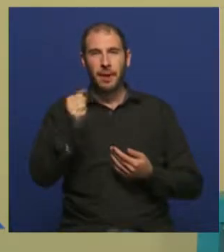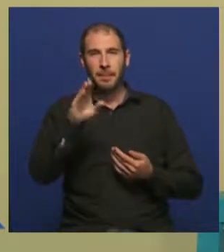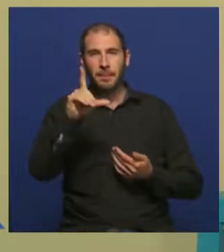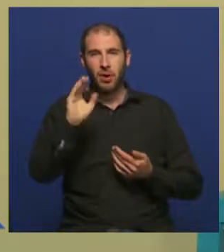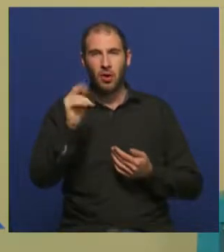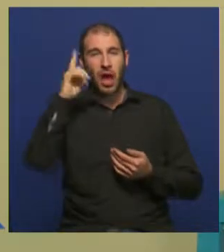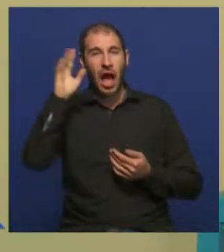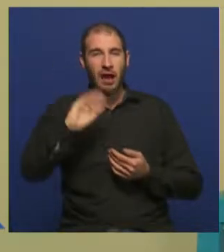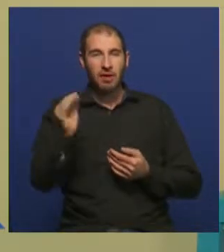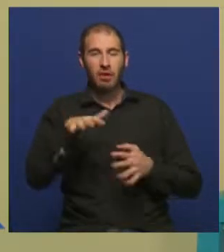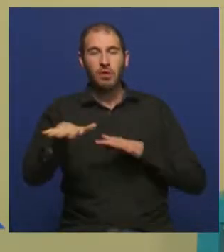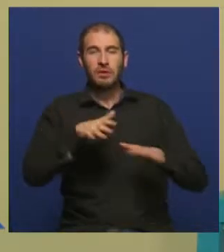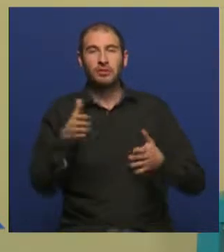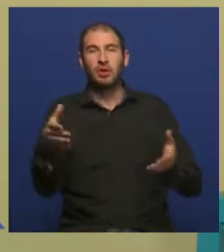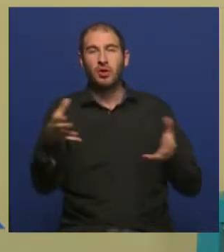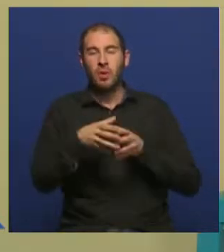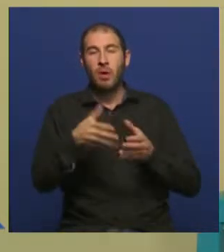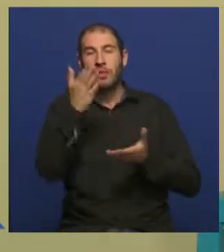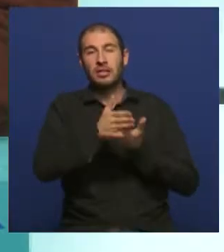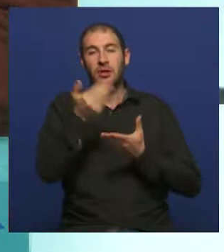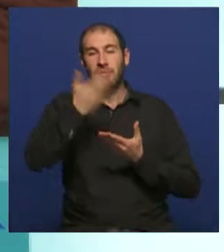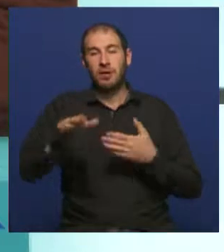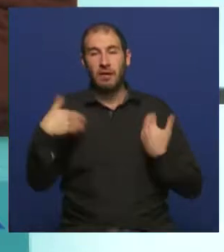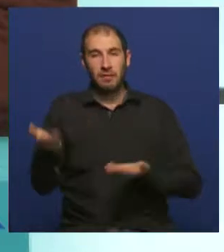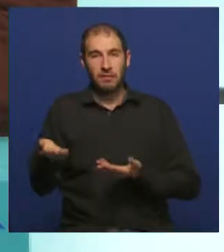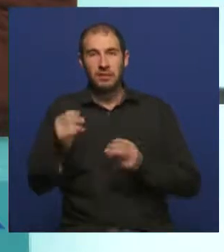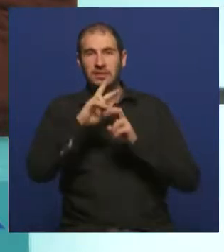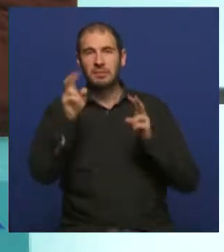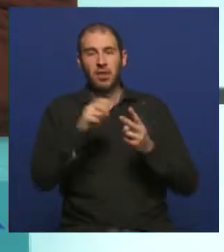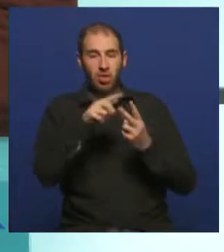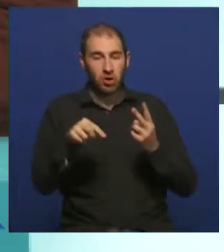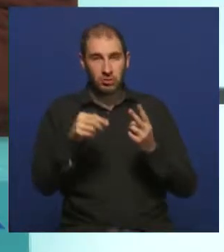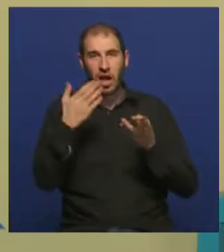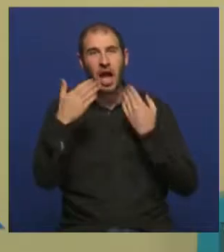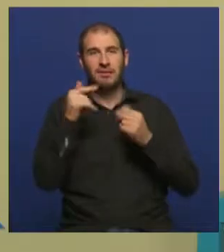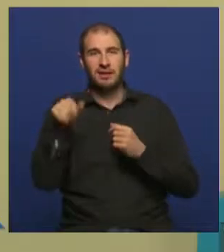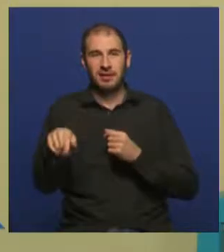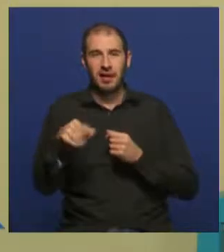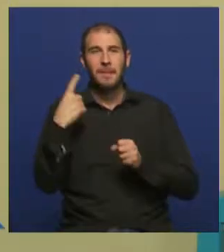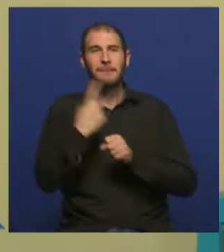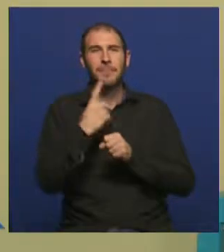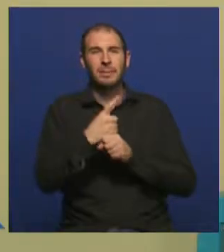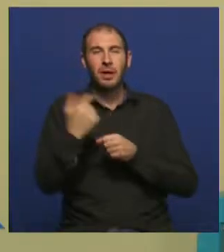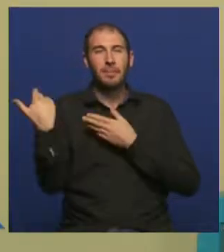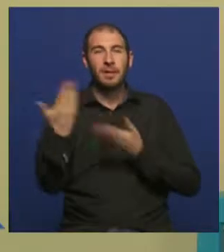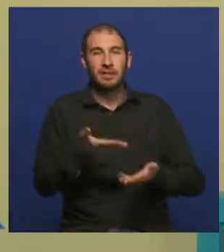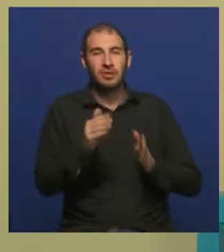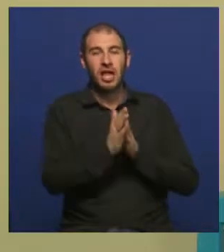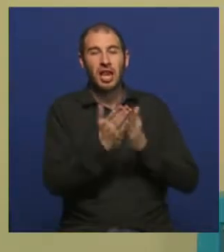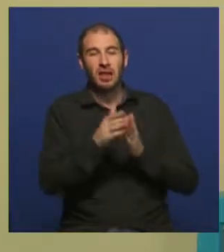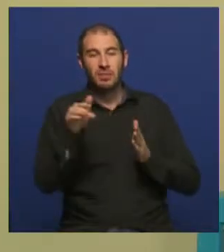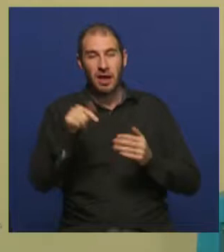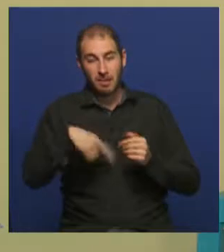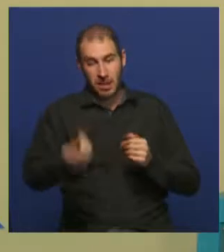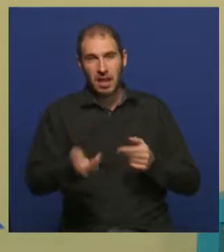Salinas, abogado del Movimiento Ecuménico por los Derechos Humanos. Hay dos temas para charlar con él. El primero es la presentación de un libro que va a